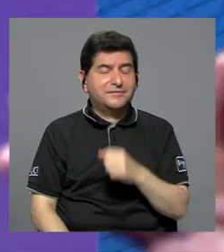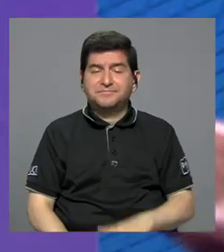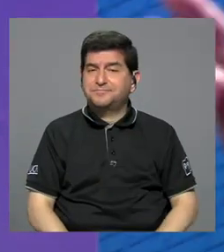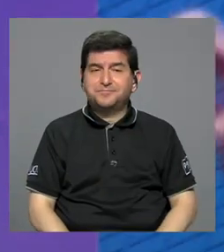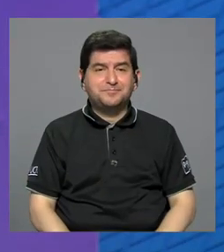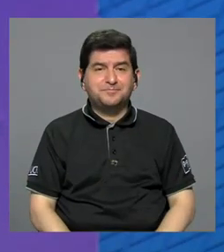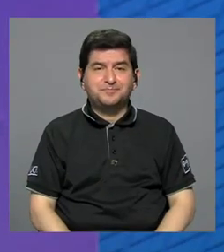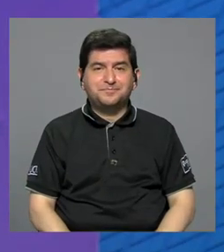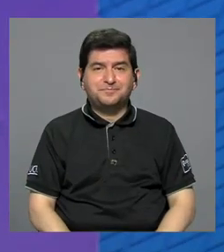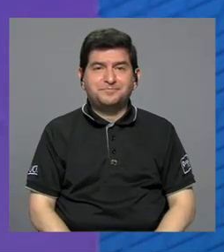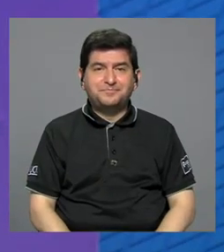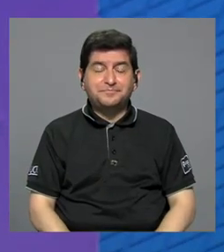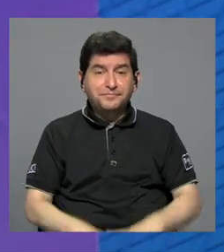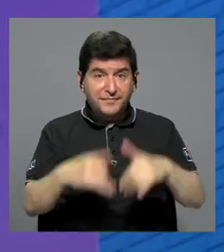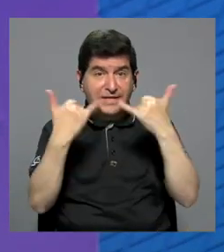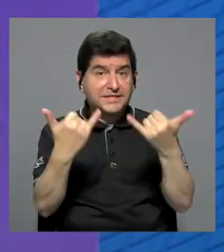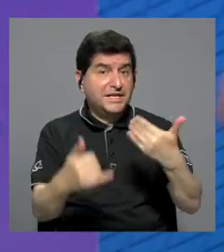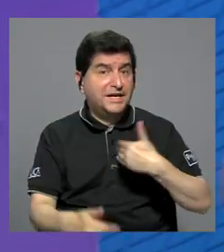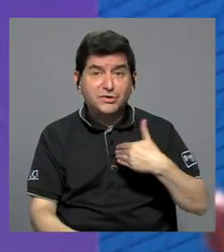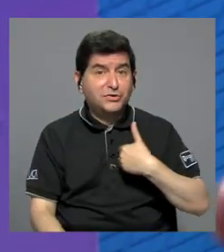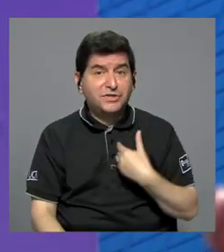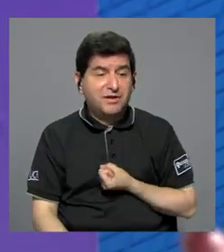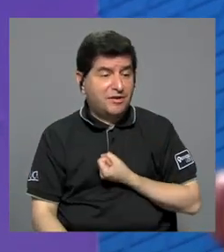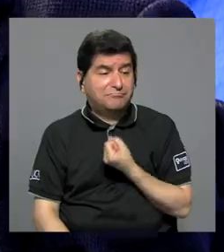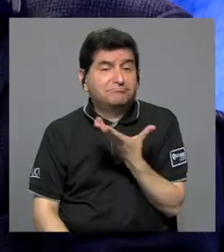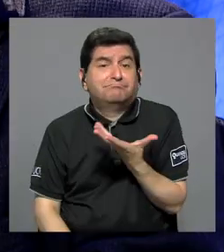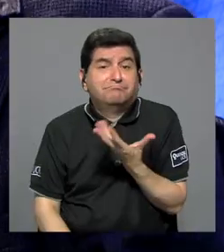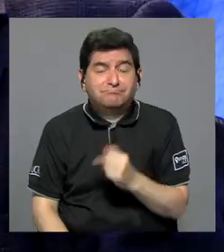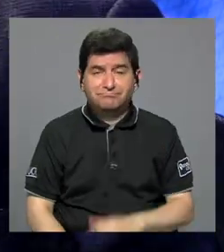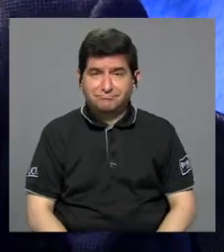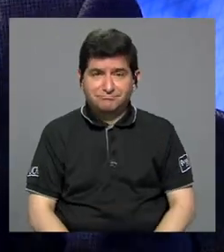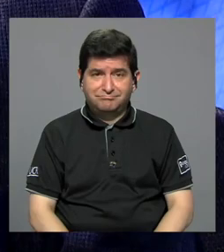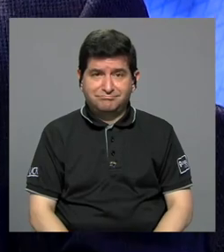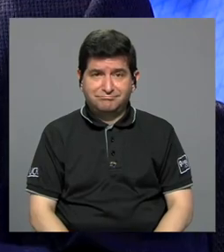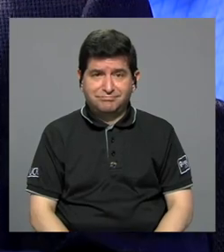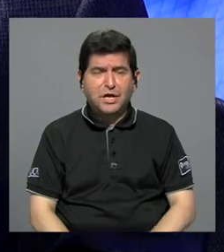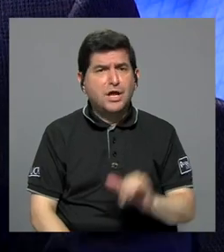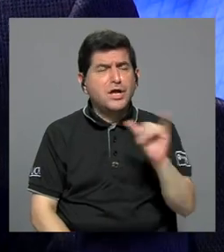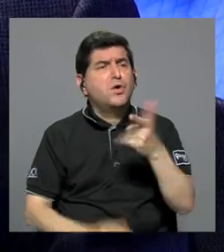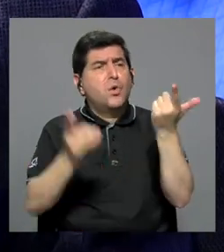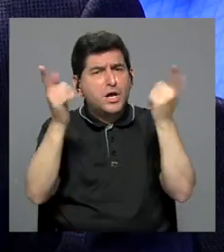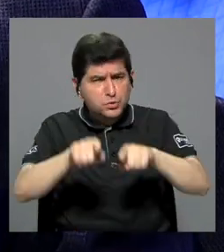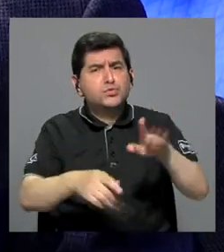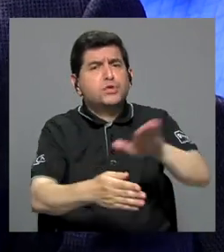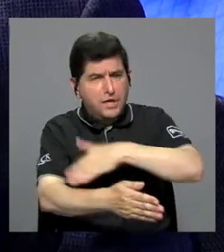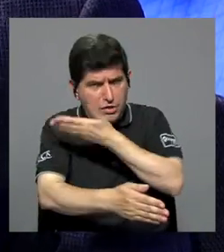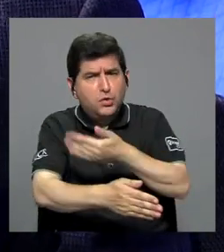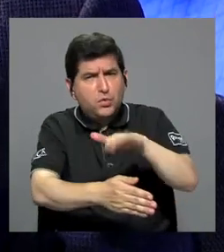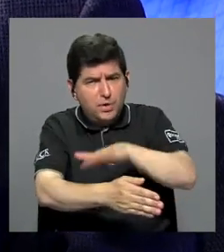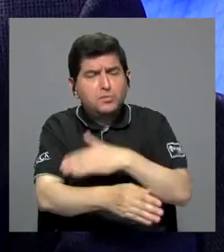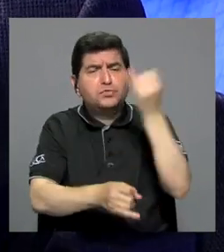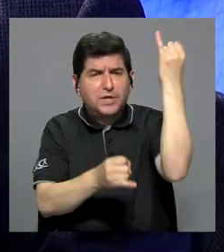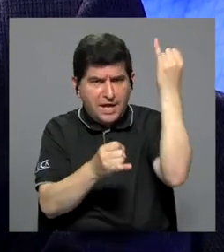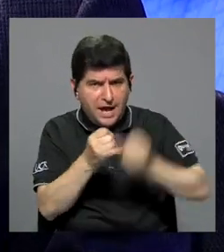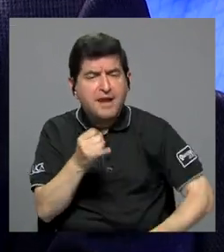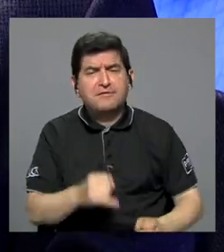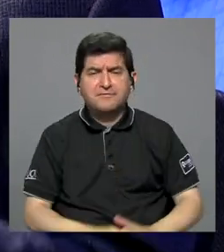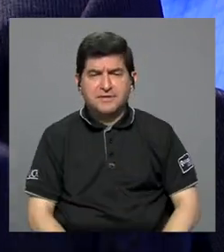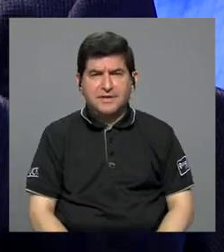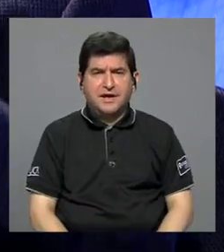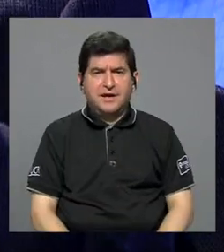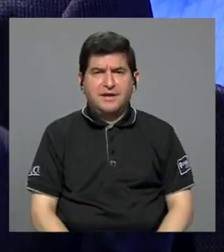sin poder cantar. Y por lo tanto, ya no tiene expresión, ¿verdad? Y también ocurre con la música que al